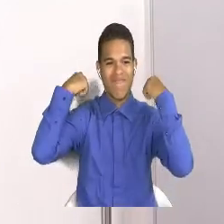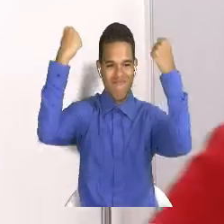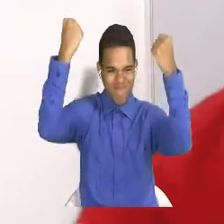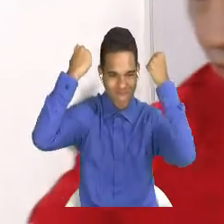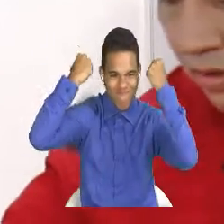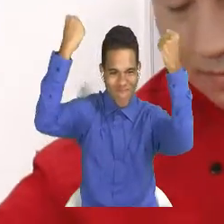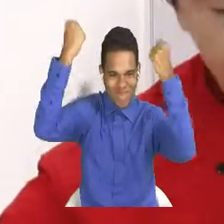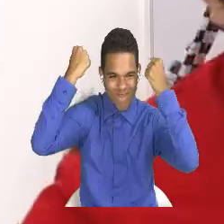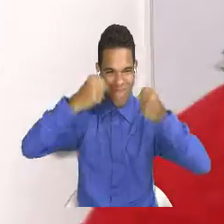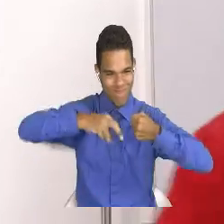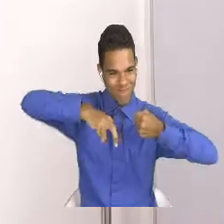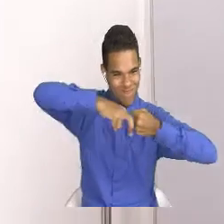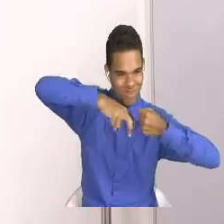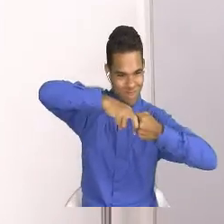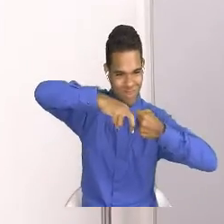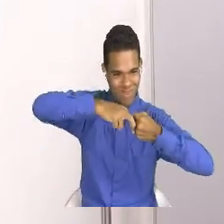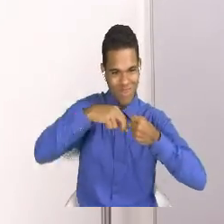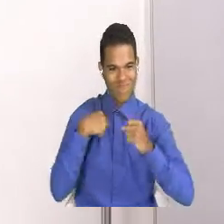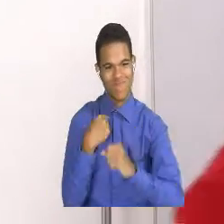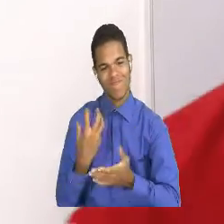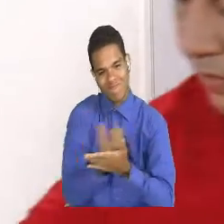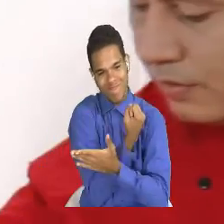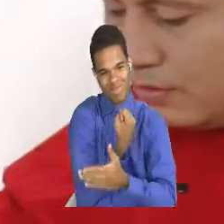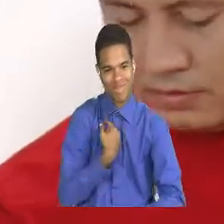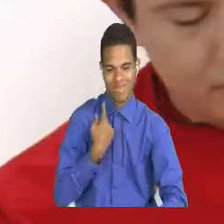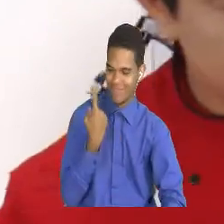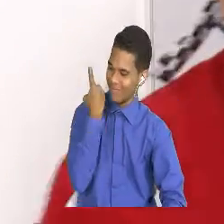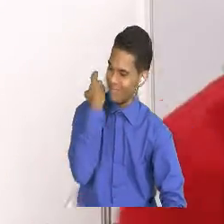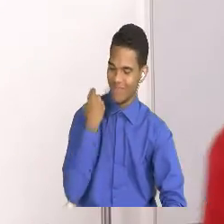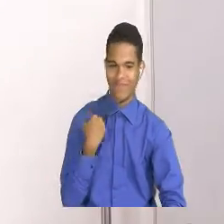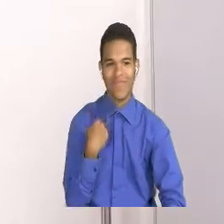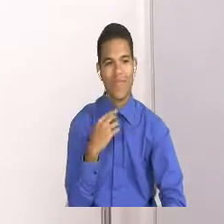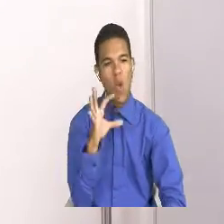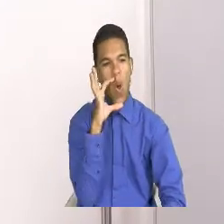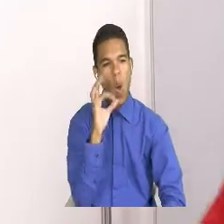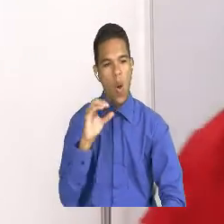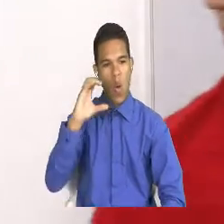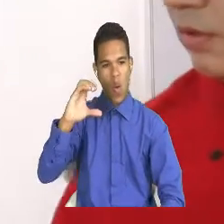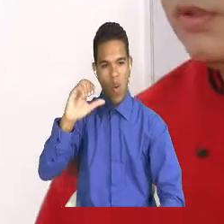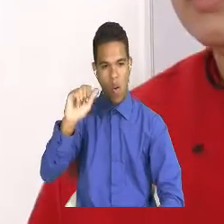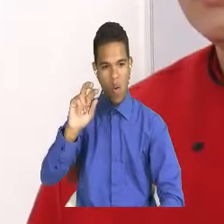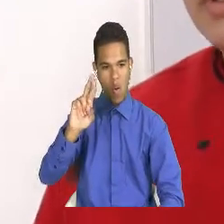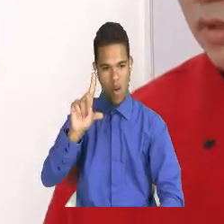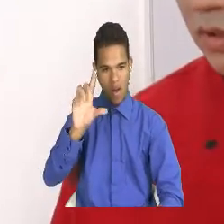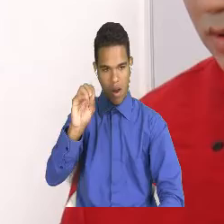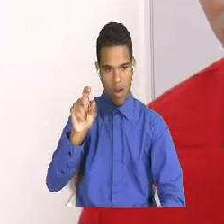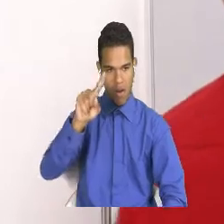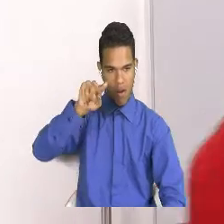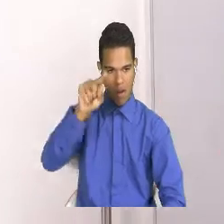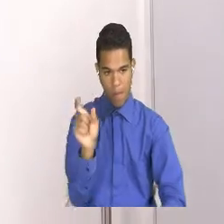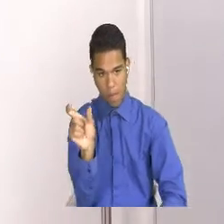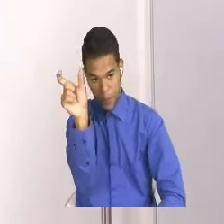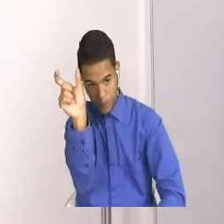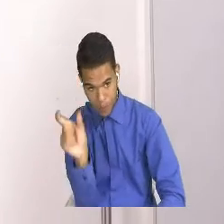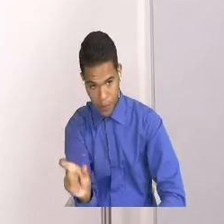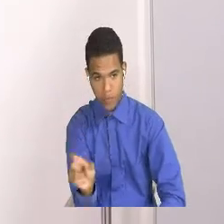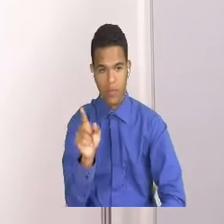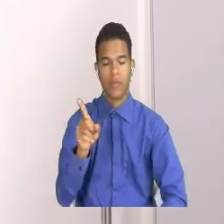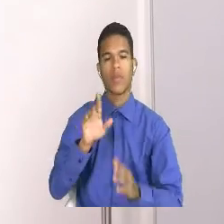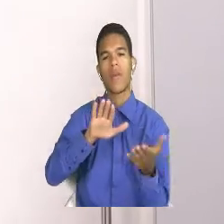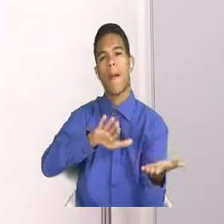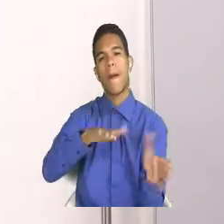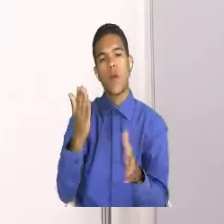Alianza Petrolera, que lastimosamente, pues bueno, ayer Carlitos Viviescas pues sufrió una situación que